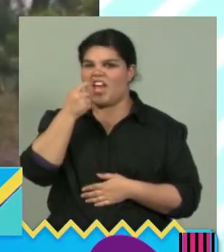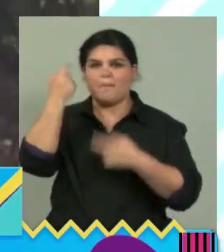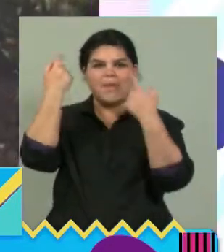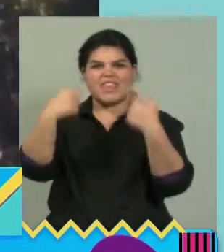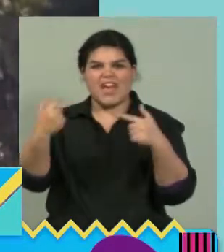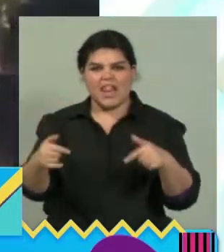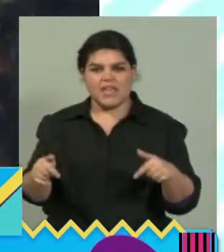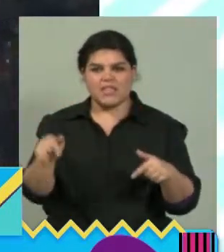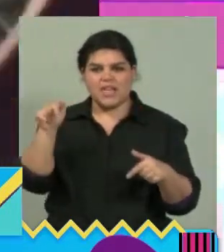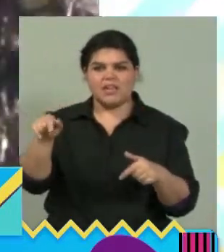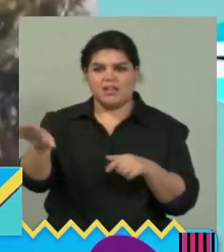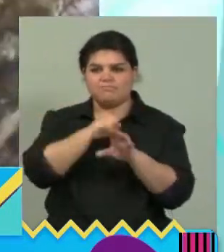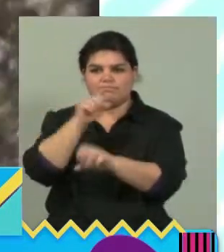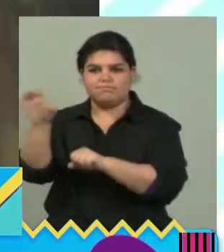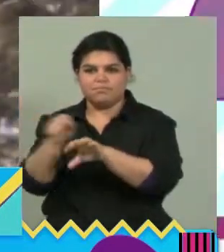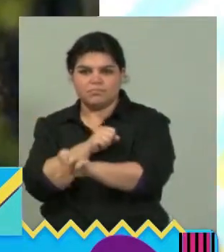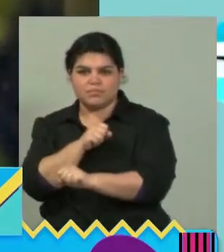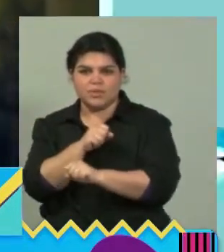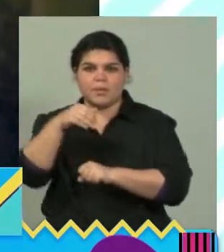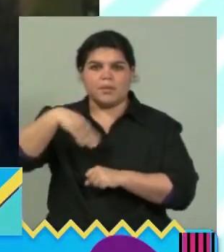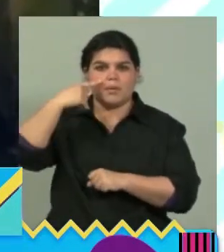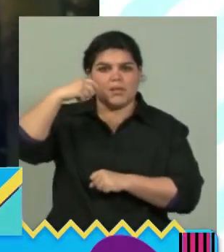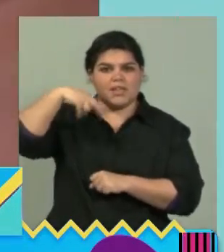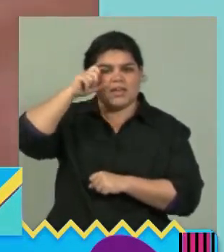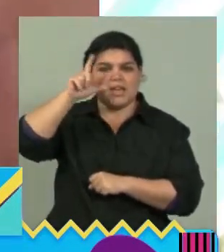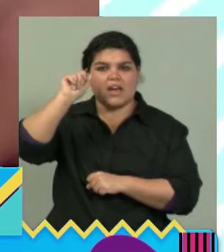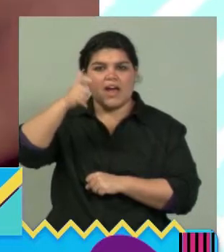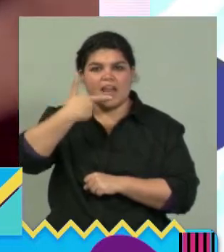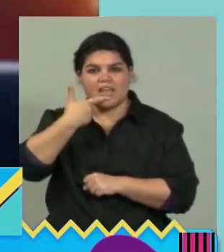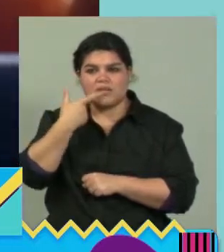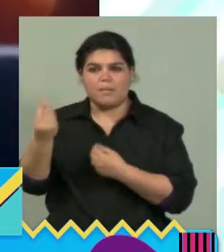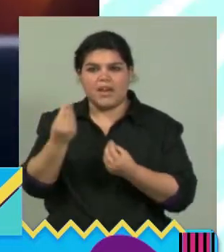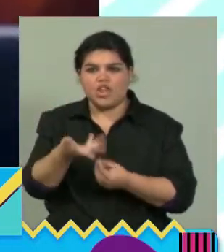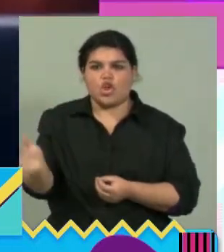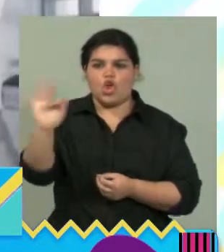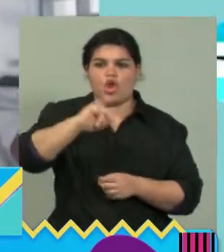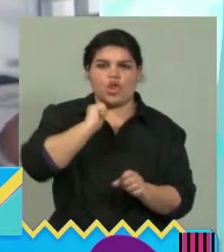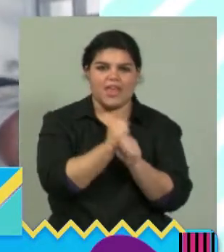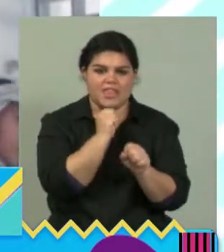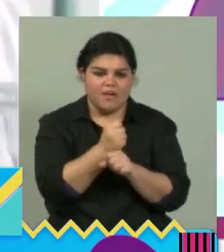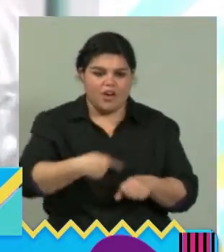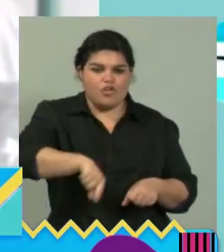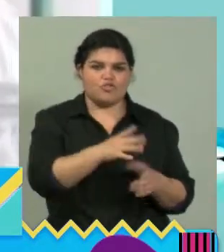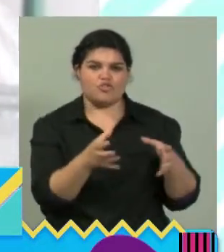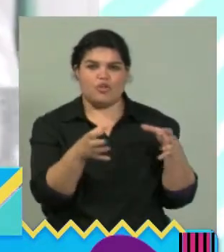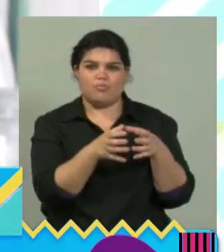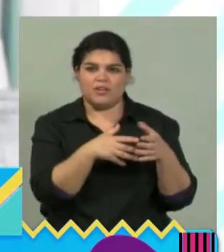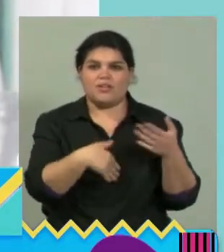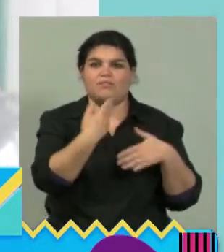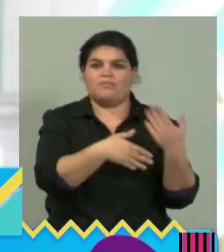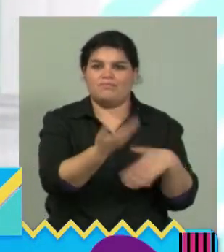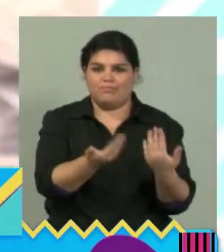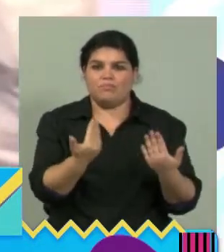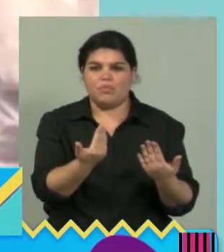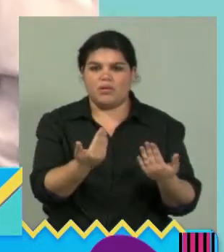esos metales, de esos minerales, para nuestra actividad cotidiana. Y en la medida que transcurre el tiempo